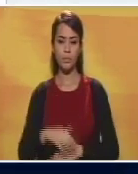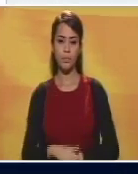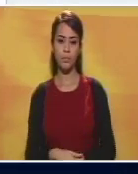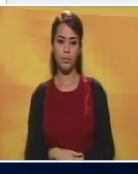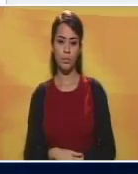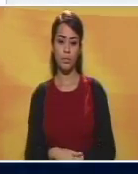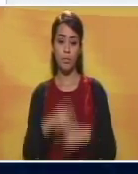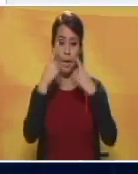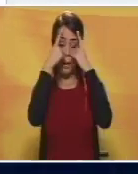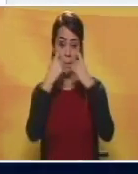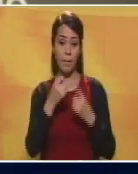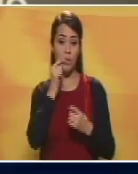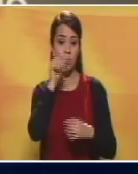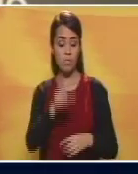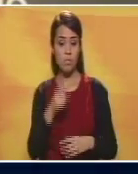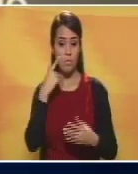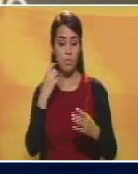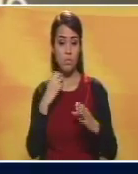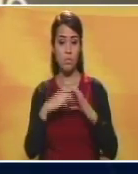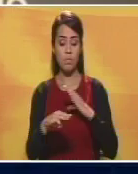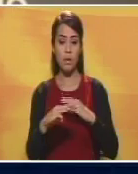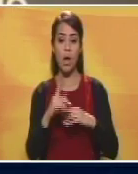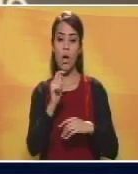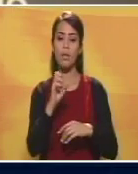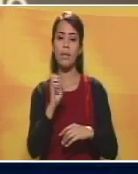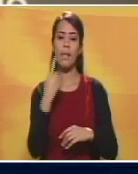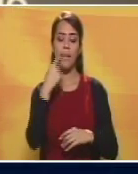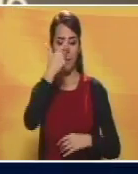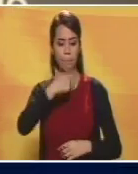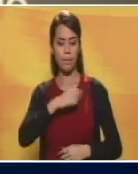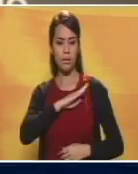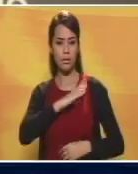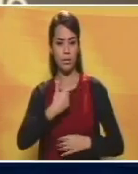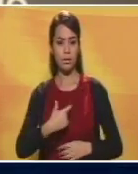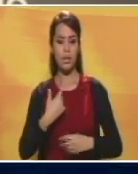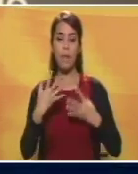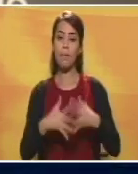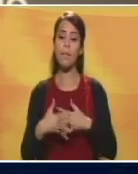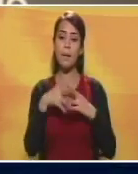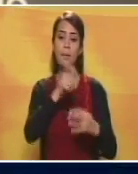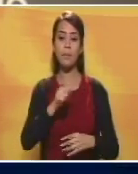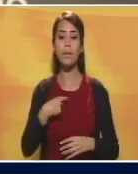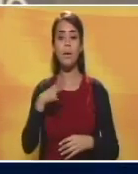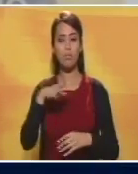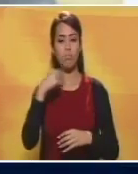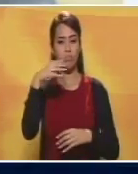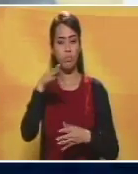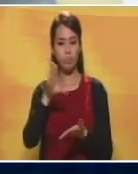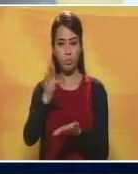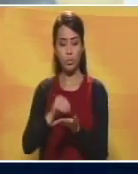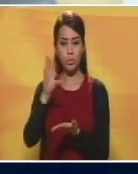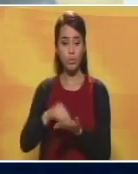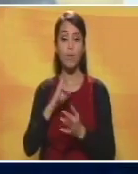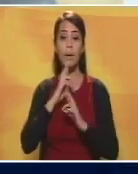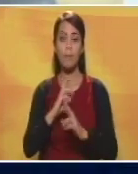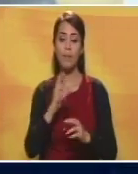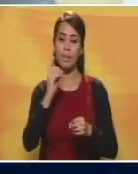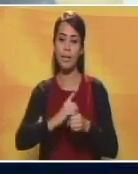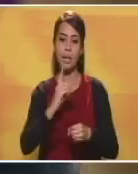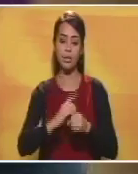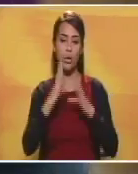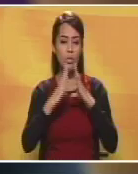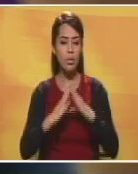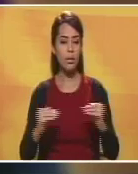El experto había enviado un test de personalidad a casi 200.000 estadounidenses y fue capaz de almacenar sus respuestas y datos